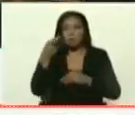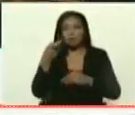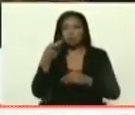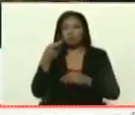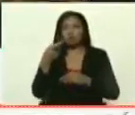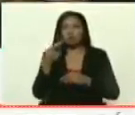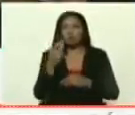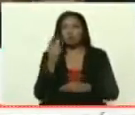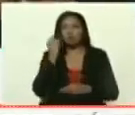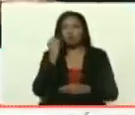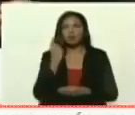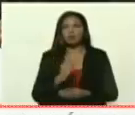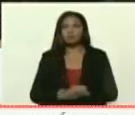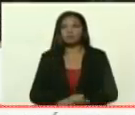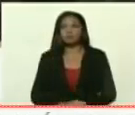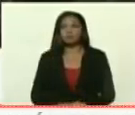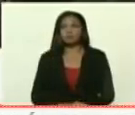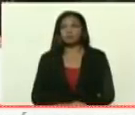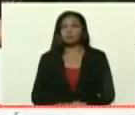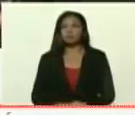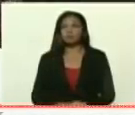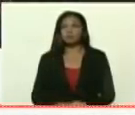Sorienmi González.